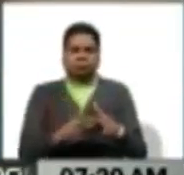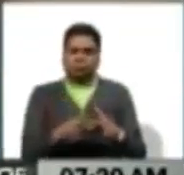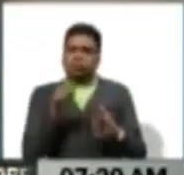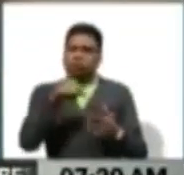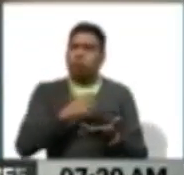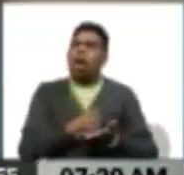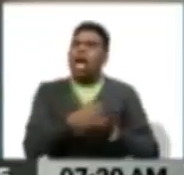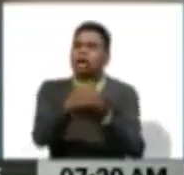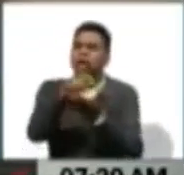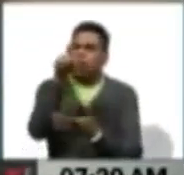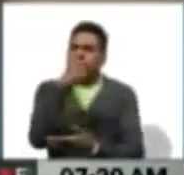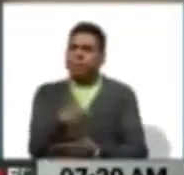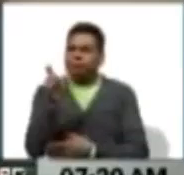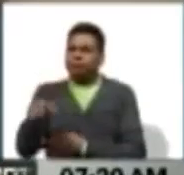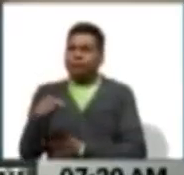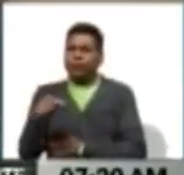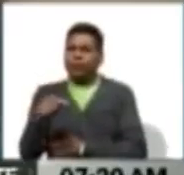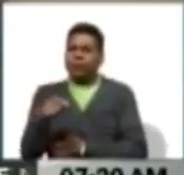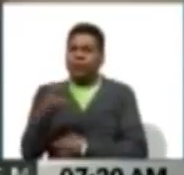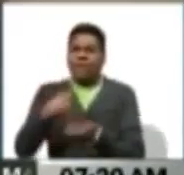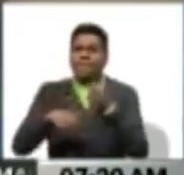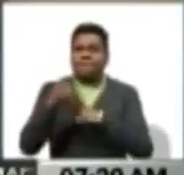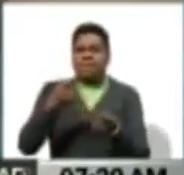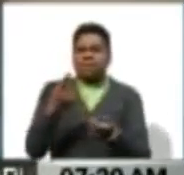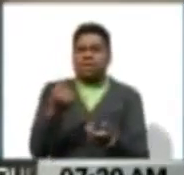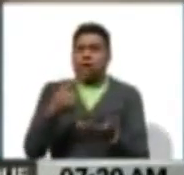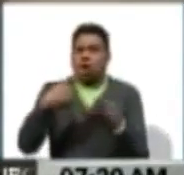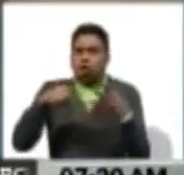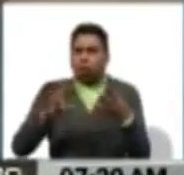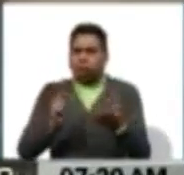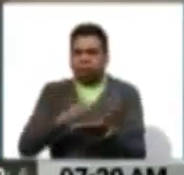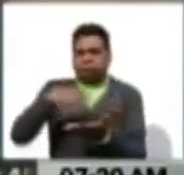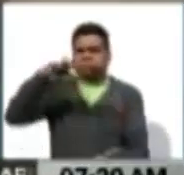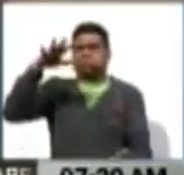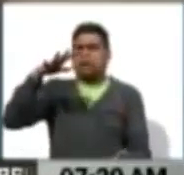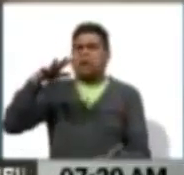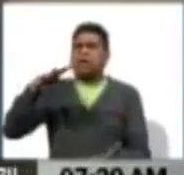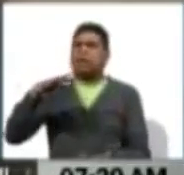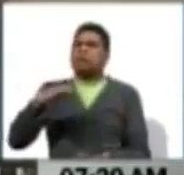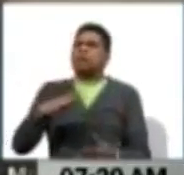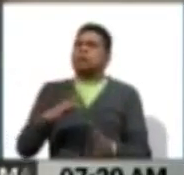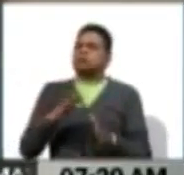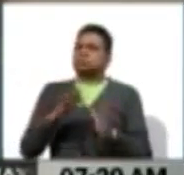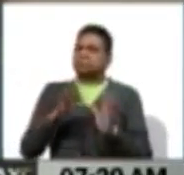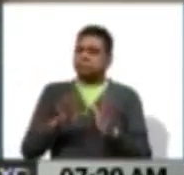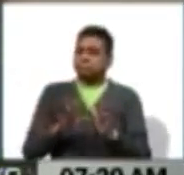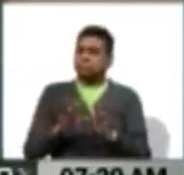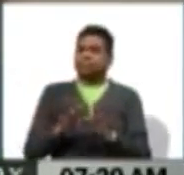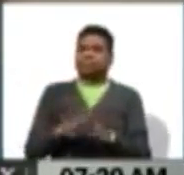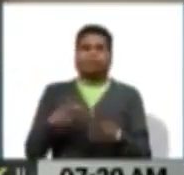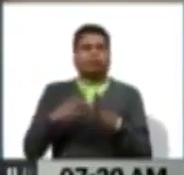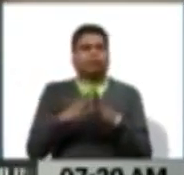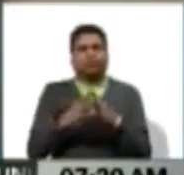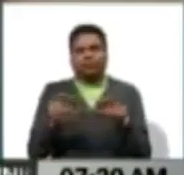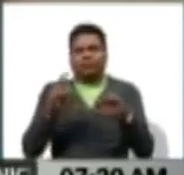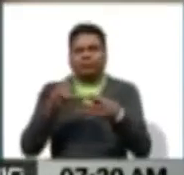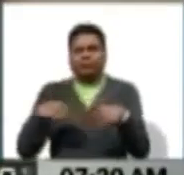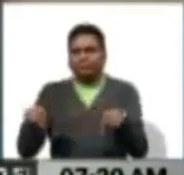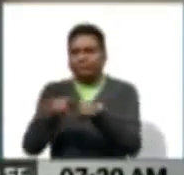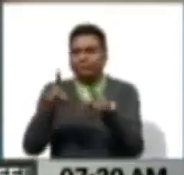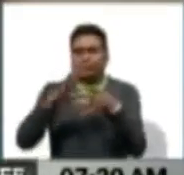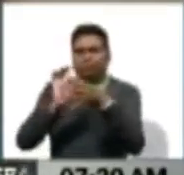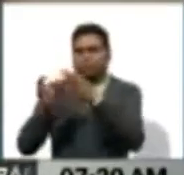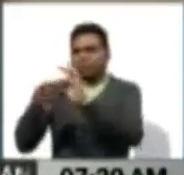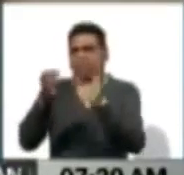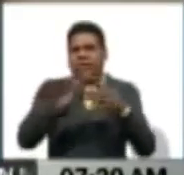porque de ahí se alimenta el bachaqueo, de ver la escasez y aumentar los productos al pueblo venezolano. Todo es una cadena y toda la cadena